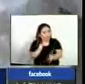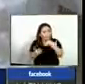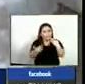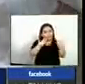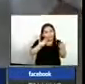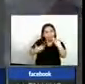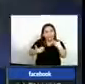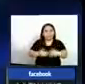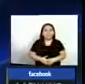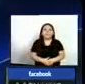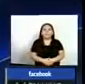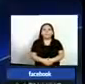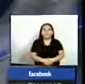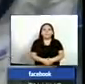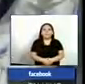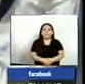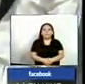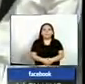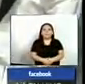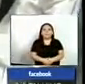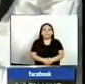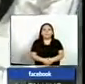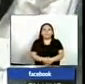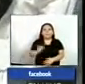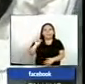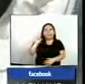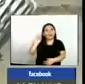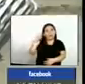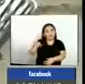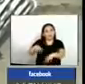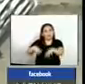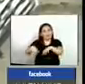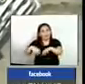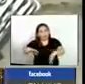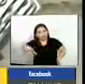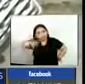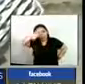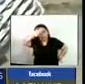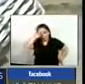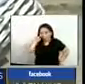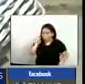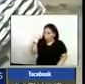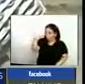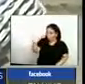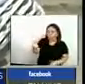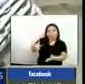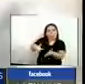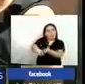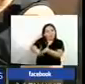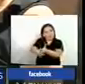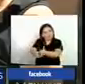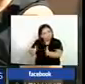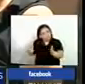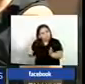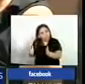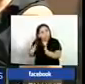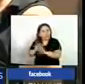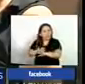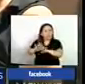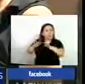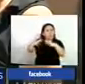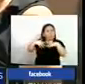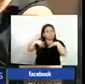más. En el departamento de Cuscatlán, un alcalde está luchando para recuperarse del COVID